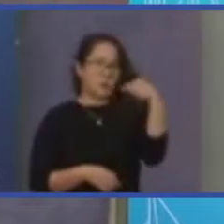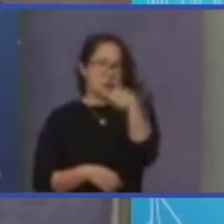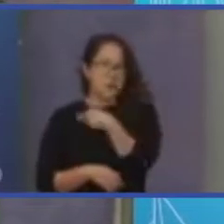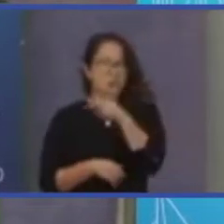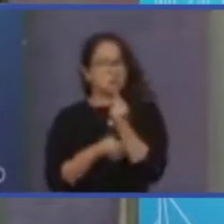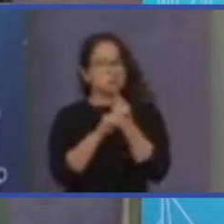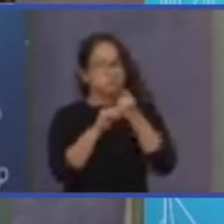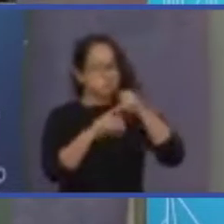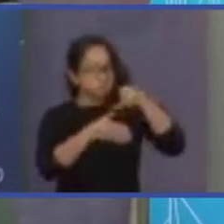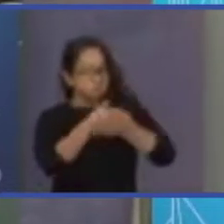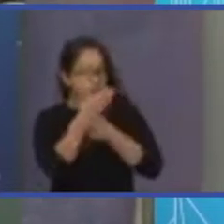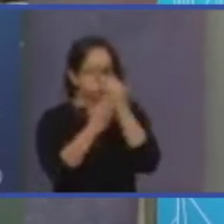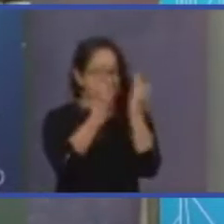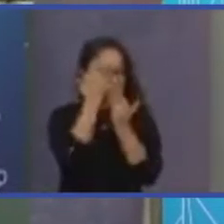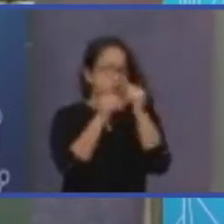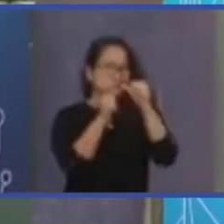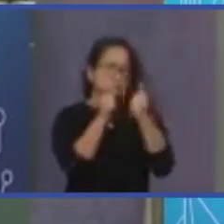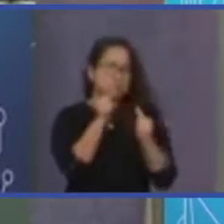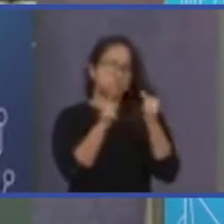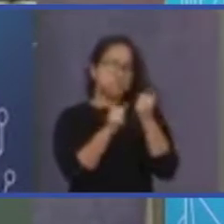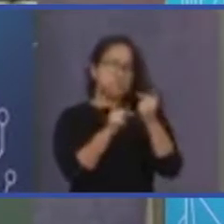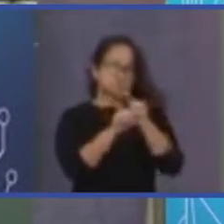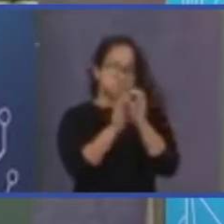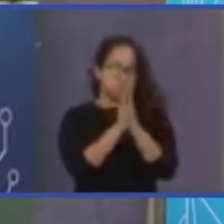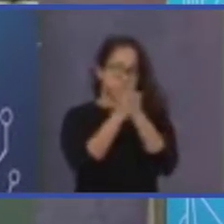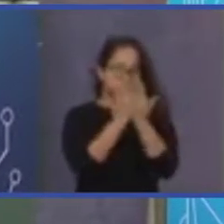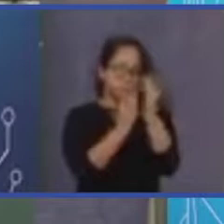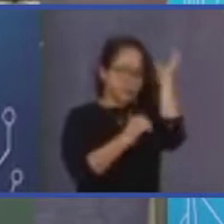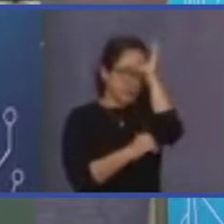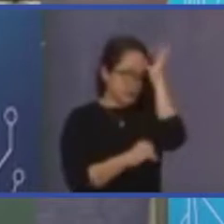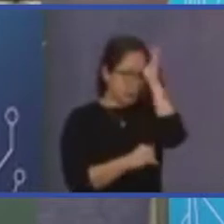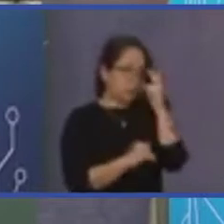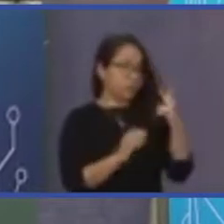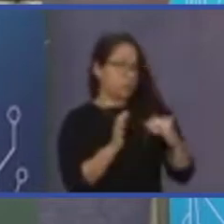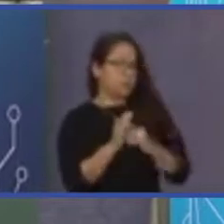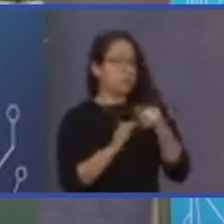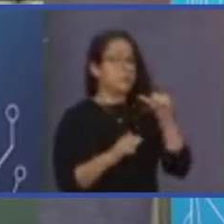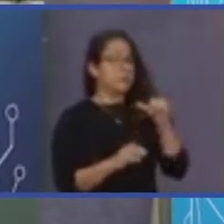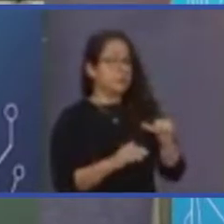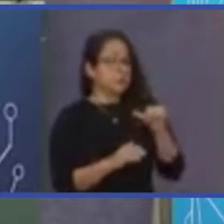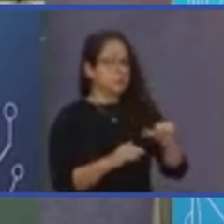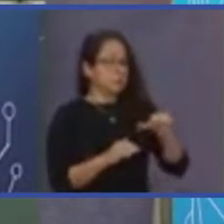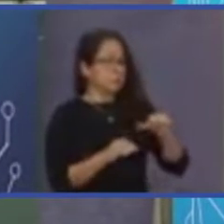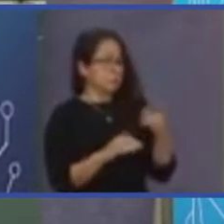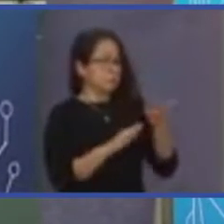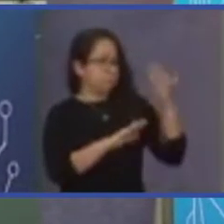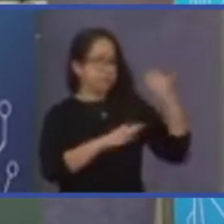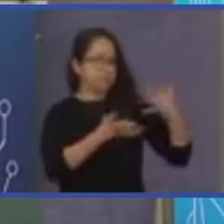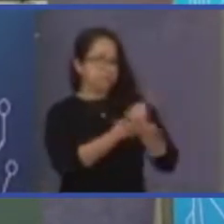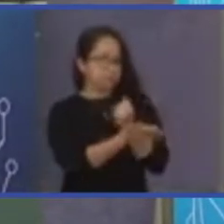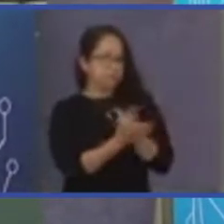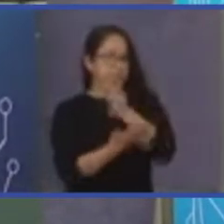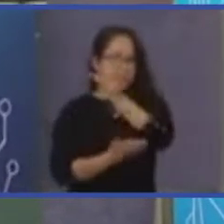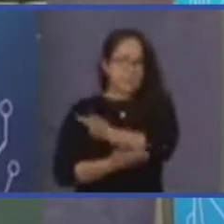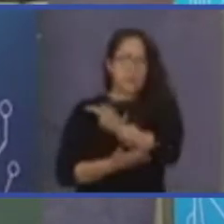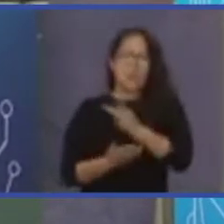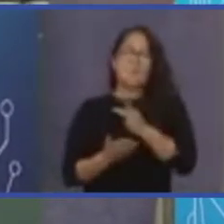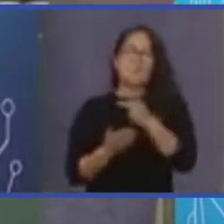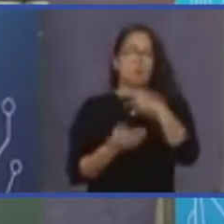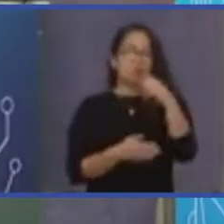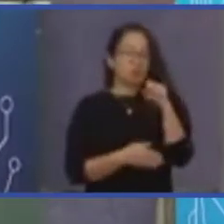En 2016 obtuvo el reconocimiento Sor Juana Inés de la Cruz. Con ustedes la maestra